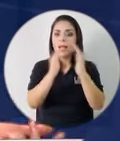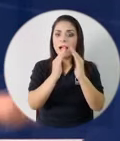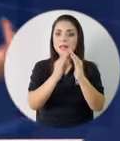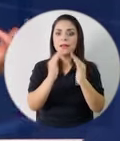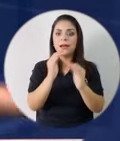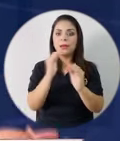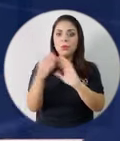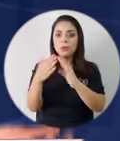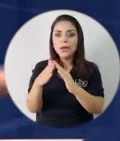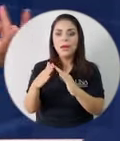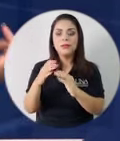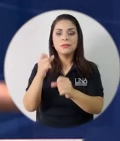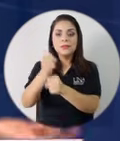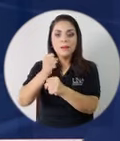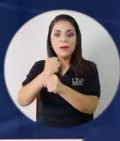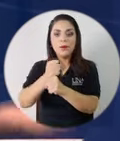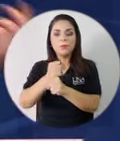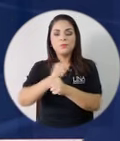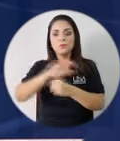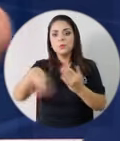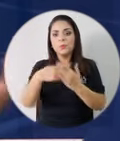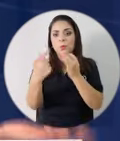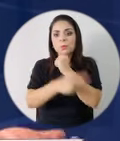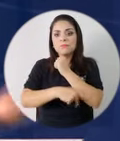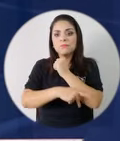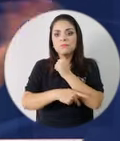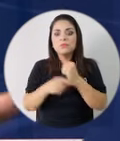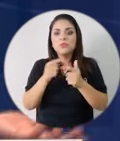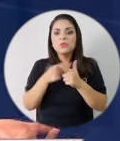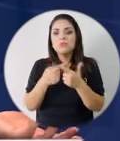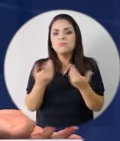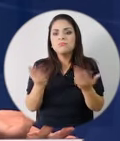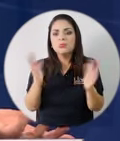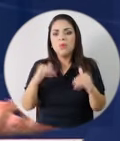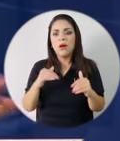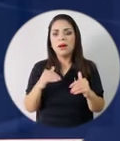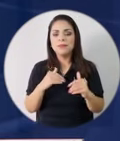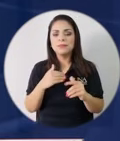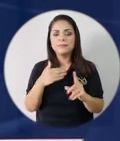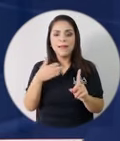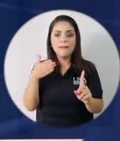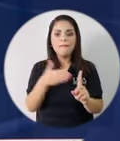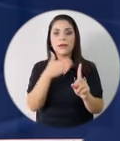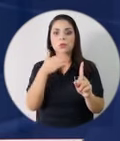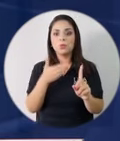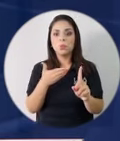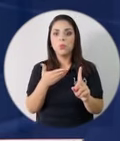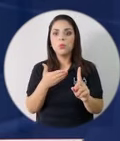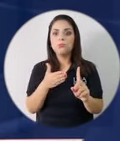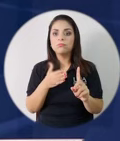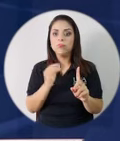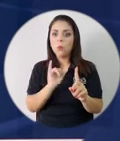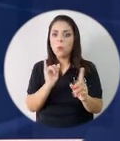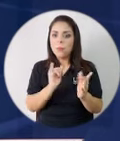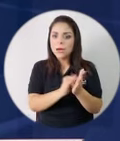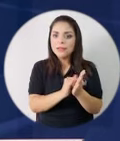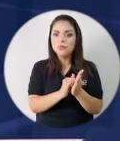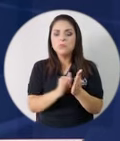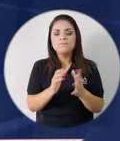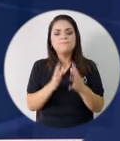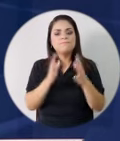nuestros hogares, en nuestras comunidades, en nuestros trabajos, es más, en todo el país, no vamos a tener un